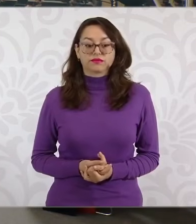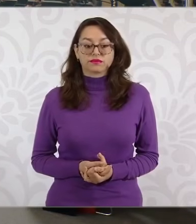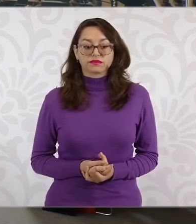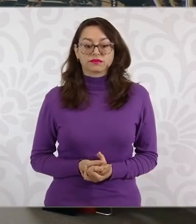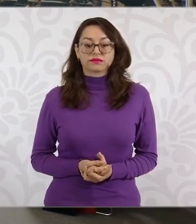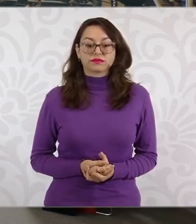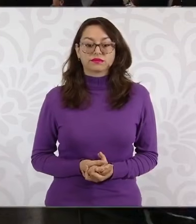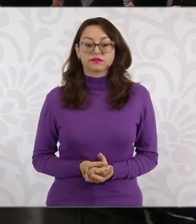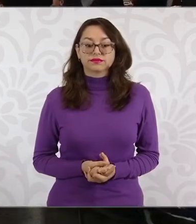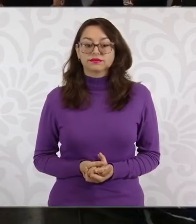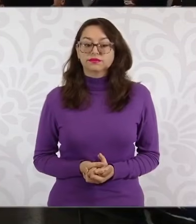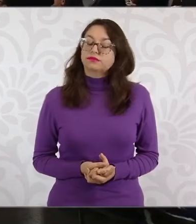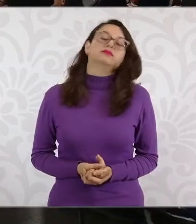no,